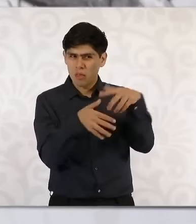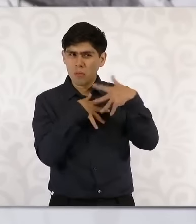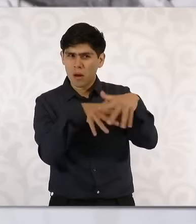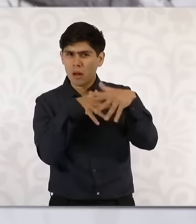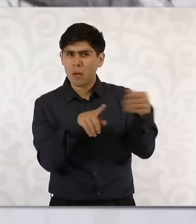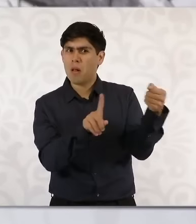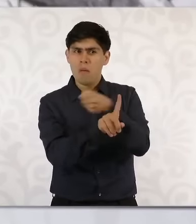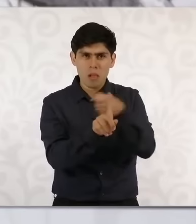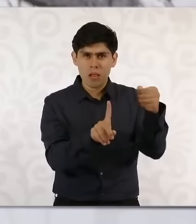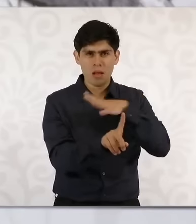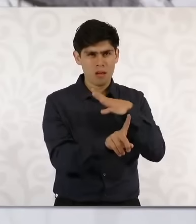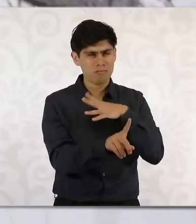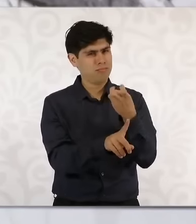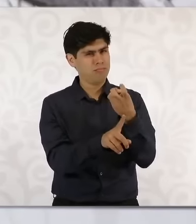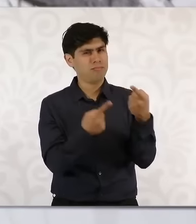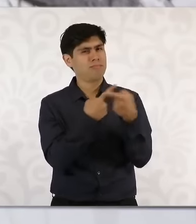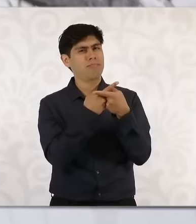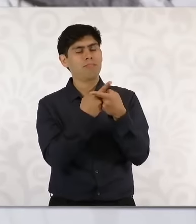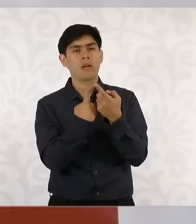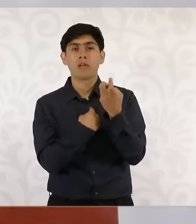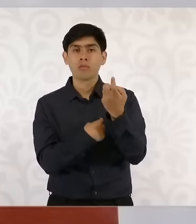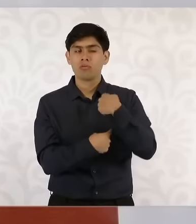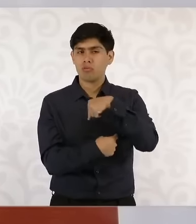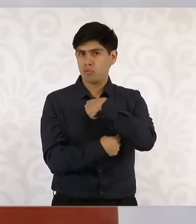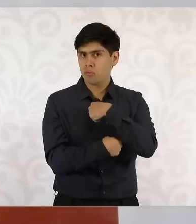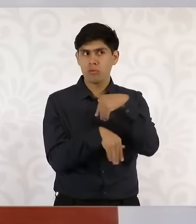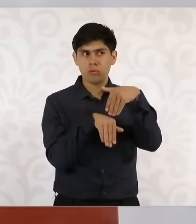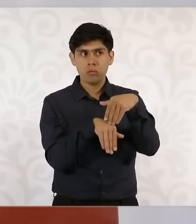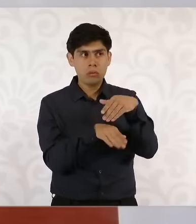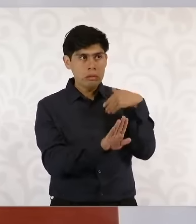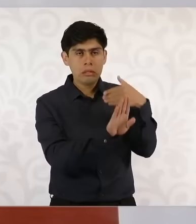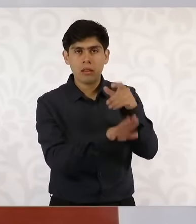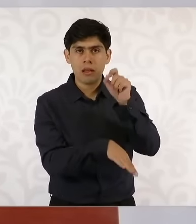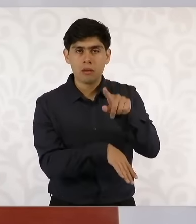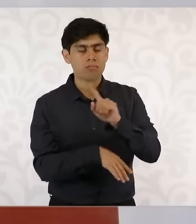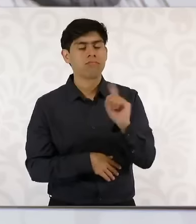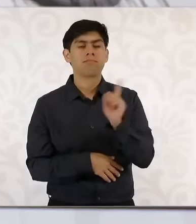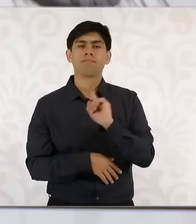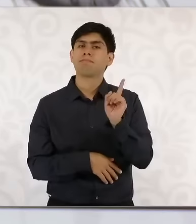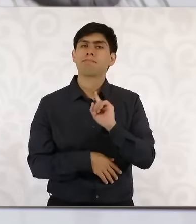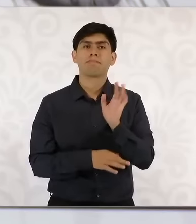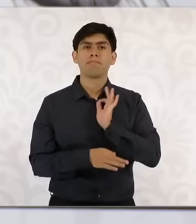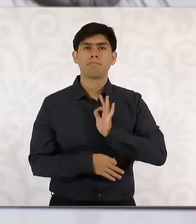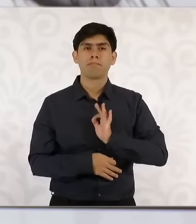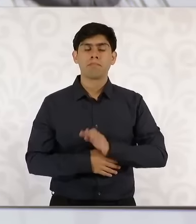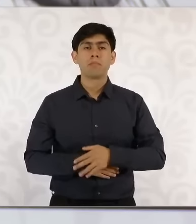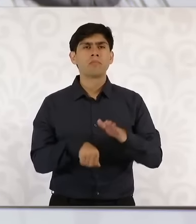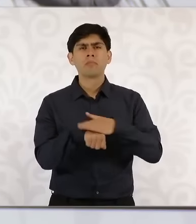Entonces no vamos a caer en la provocación, no se debe caer en la provocación, porque lo que